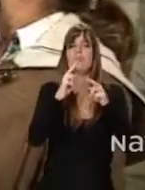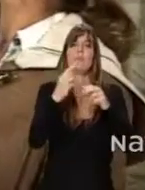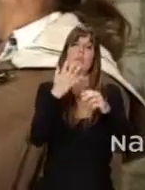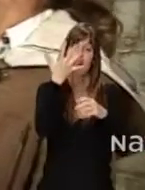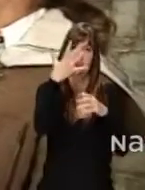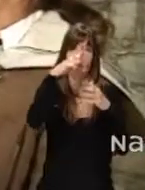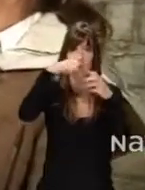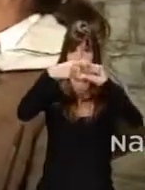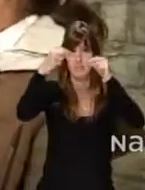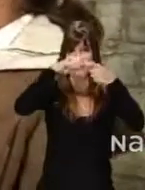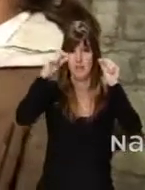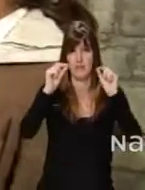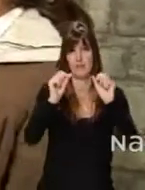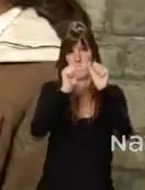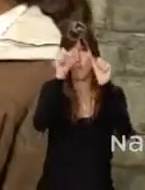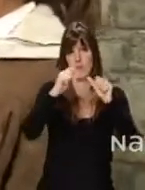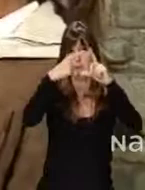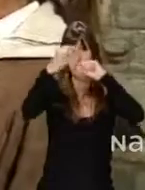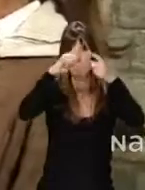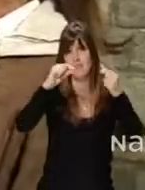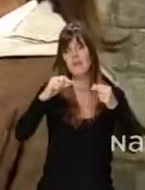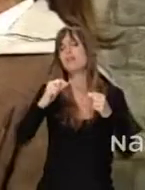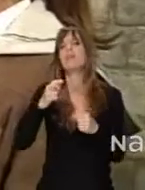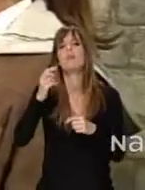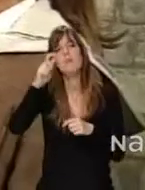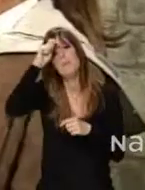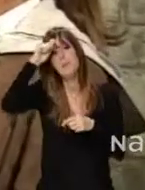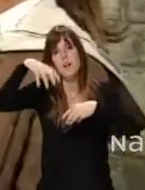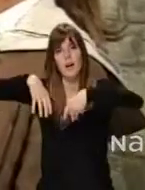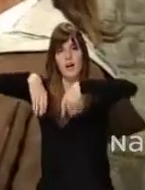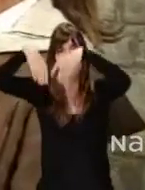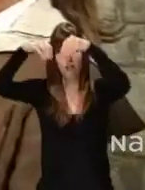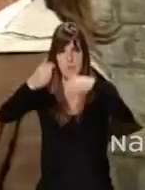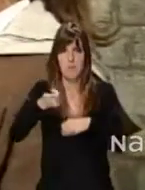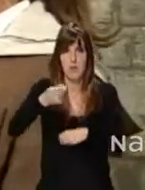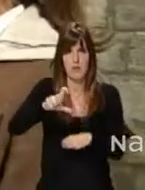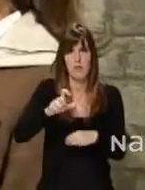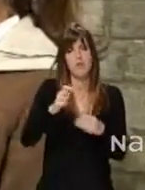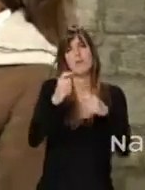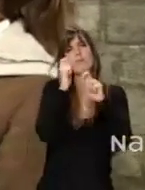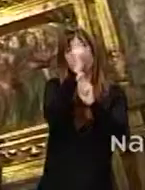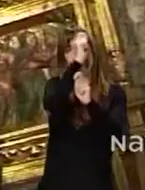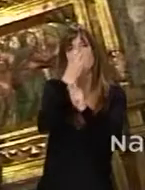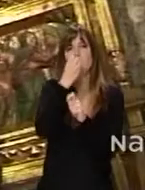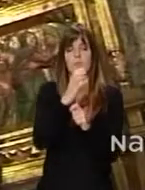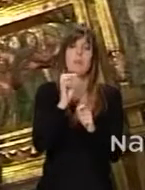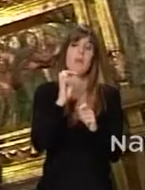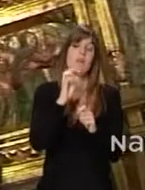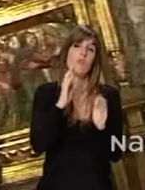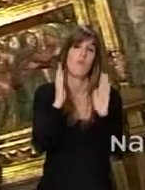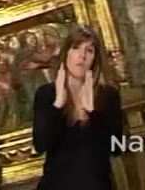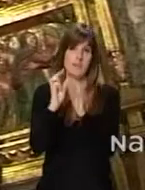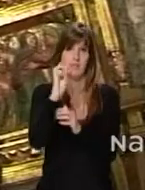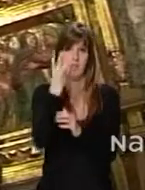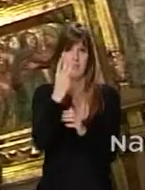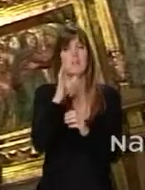pentagonal estrellada, que es pues como si fuera la catedral de Pamplona. Es una cosa pues eso, muy bien hecha, y es ya de la tercera fase del siglo XVI,